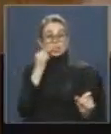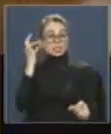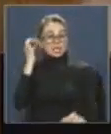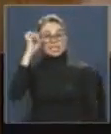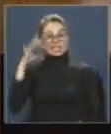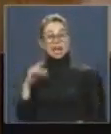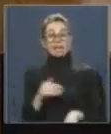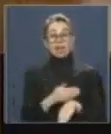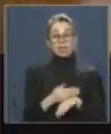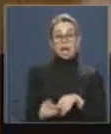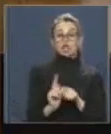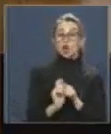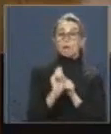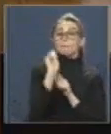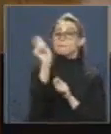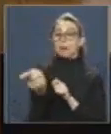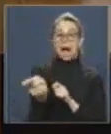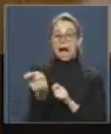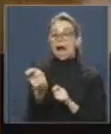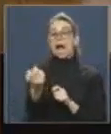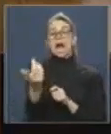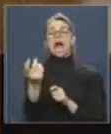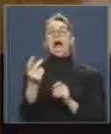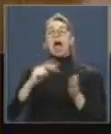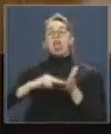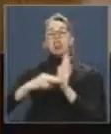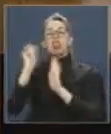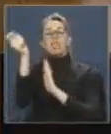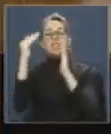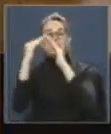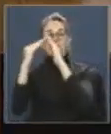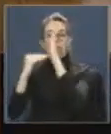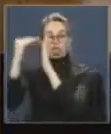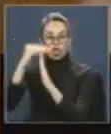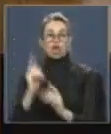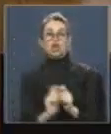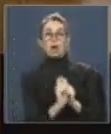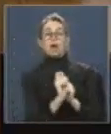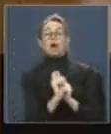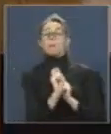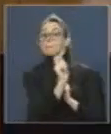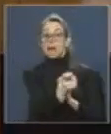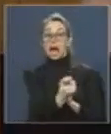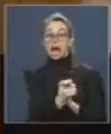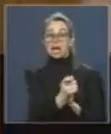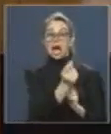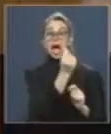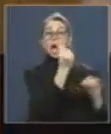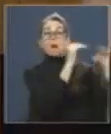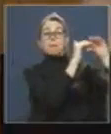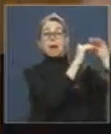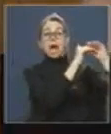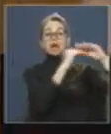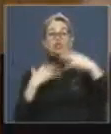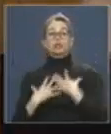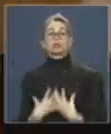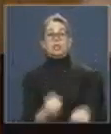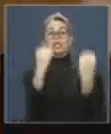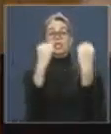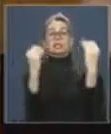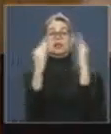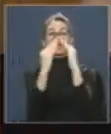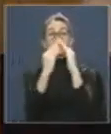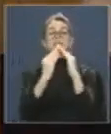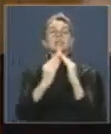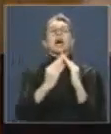atrasen en el pago en cualquier pago en el pago el viviendo arriesgan que el banco le puede rematar la casa